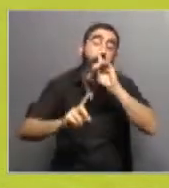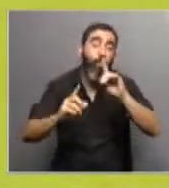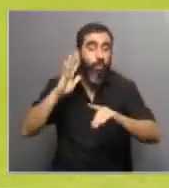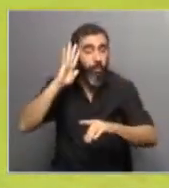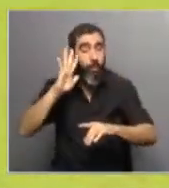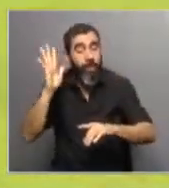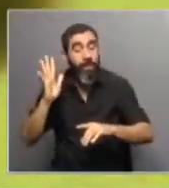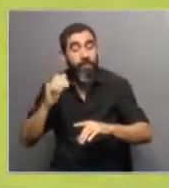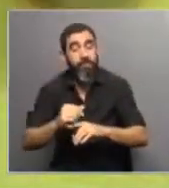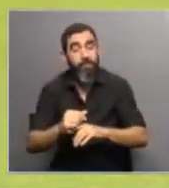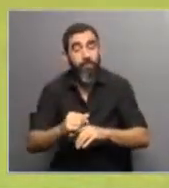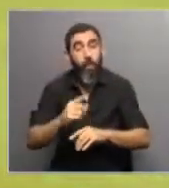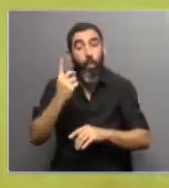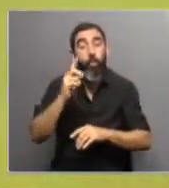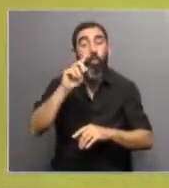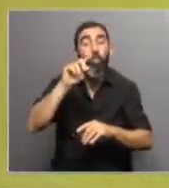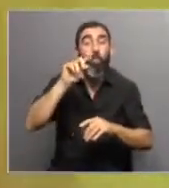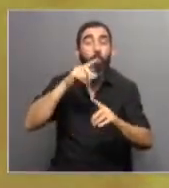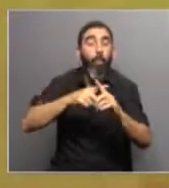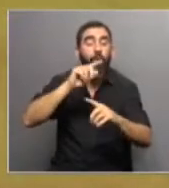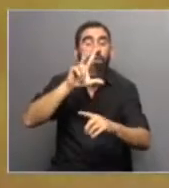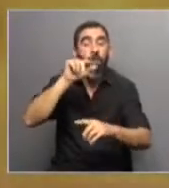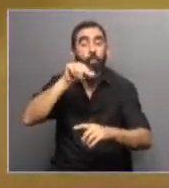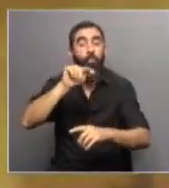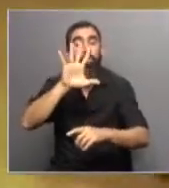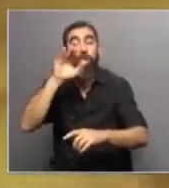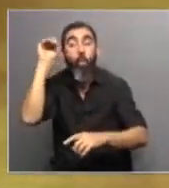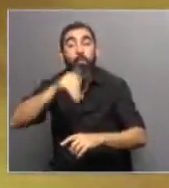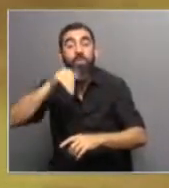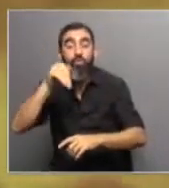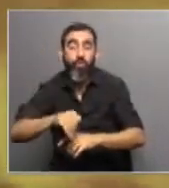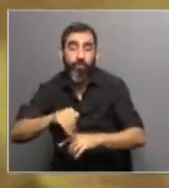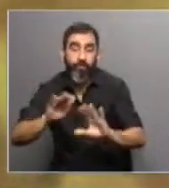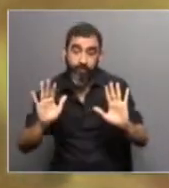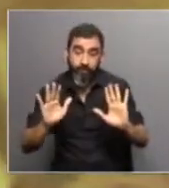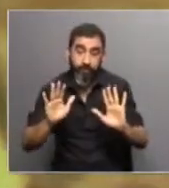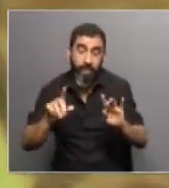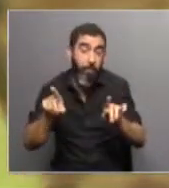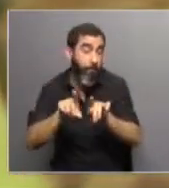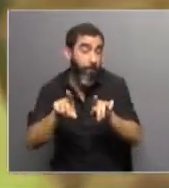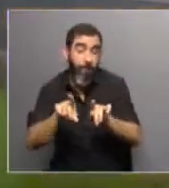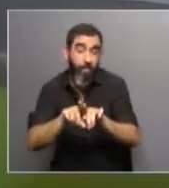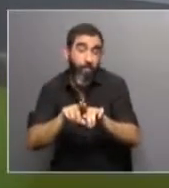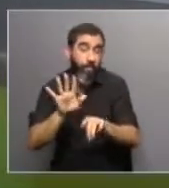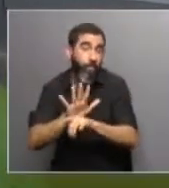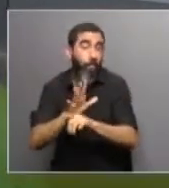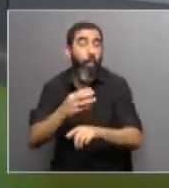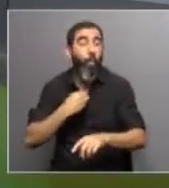dicen que es una en 3.5 millones de posibilidades. Es el mismo grado de